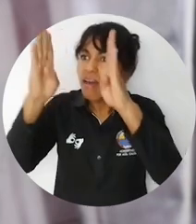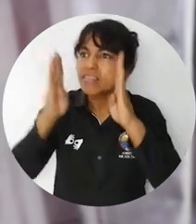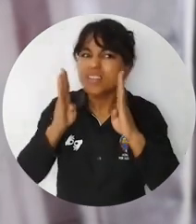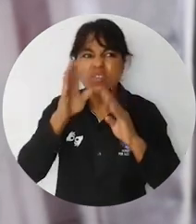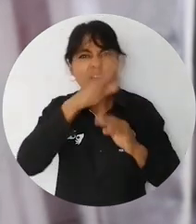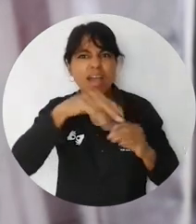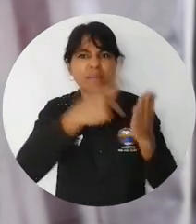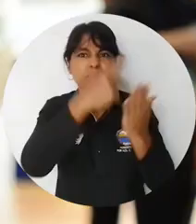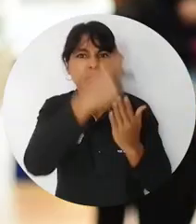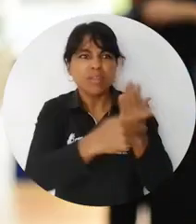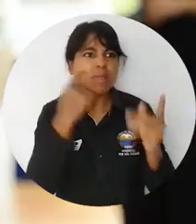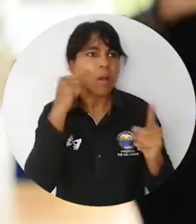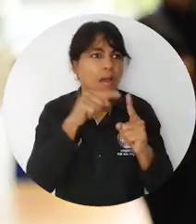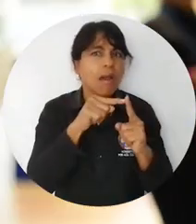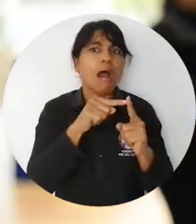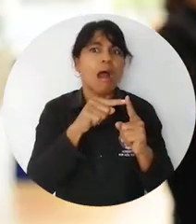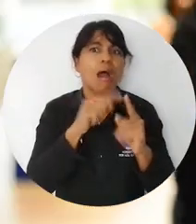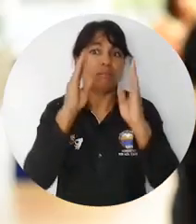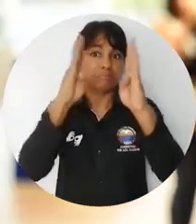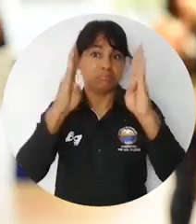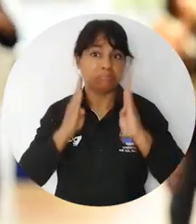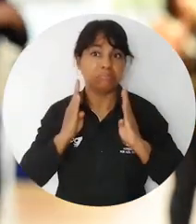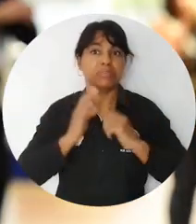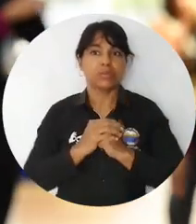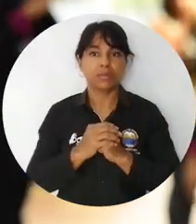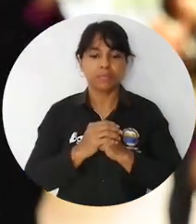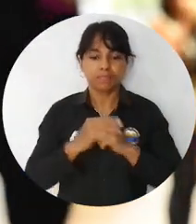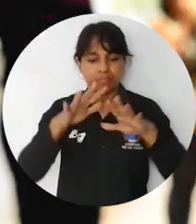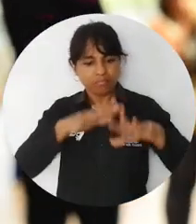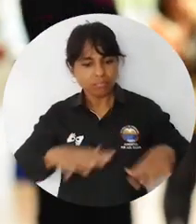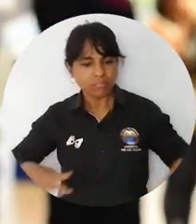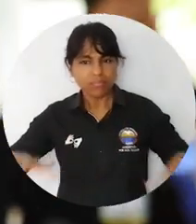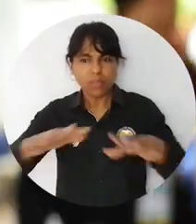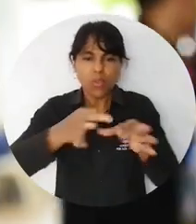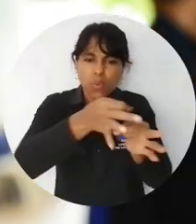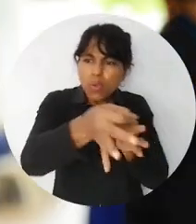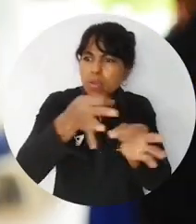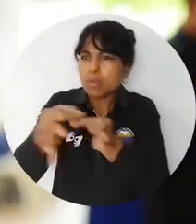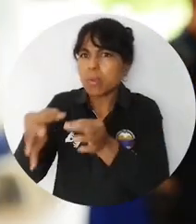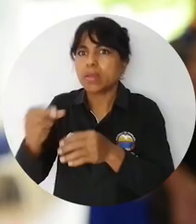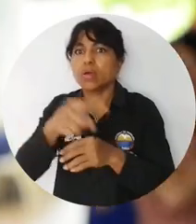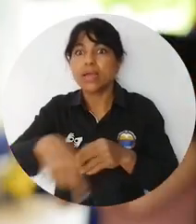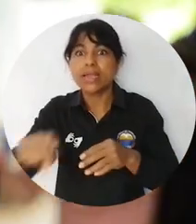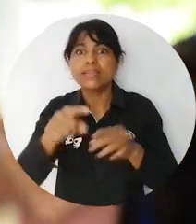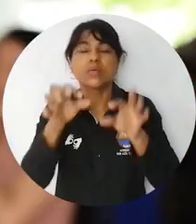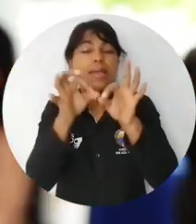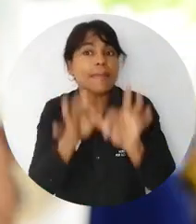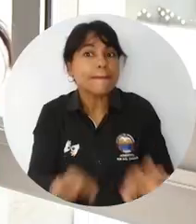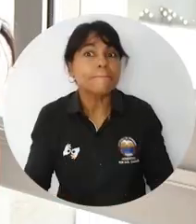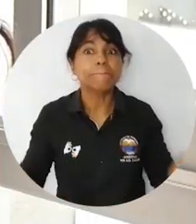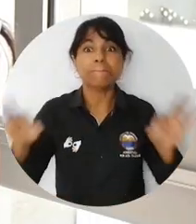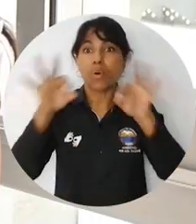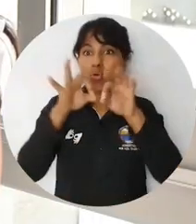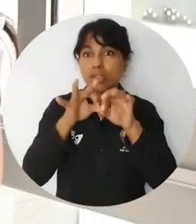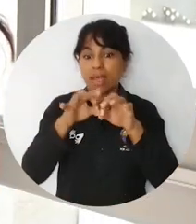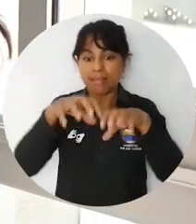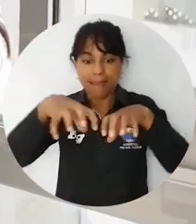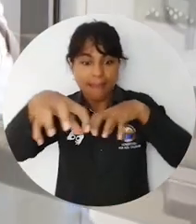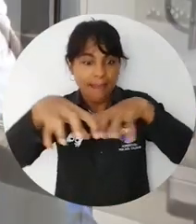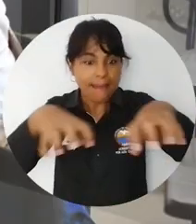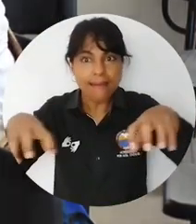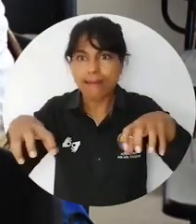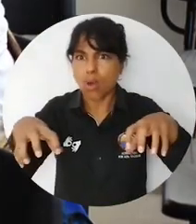ejecutan este tipo de proyectos. Dentro de los territorios, esto es súper importante. Tiene que ver con la descentralización, no solamente